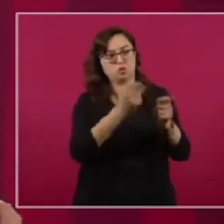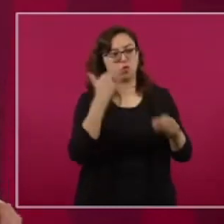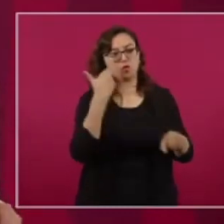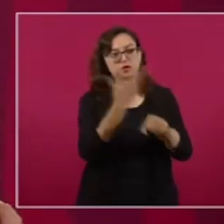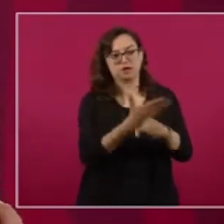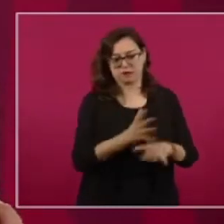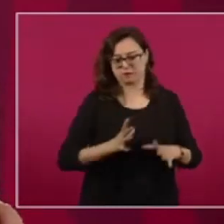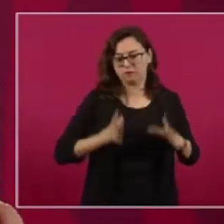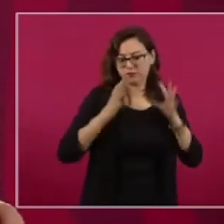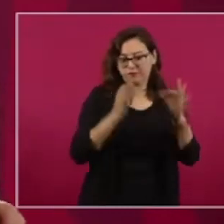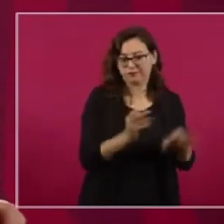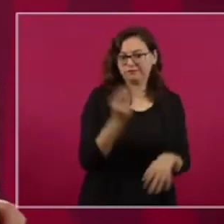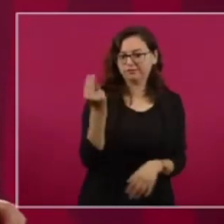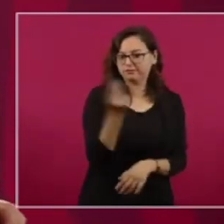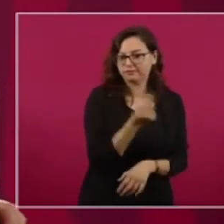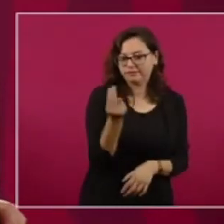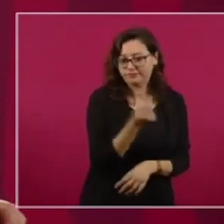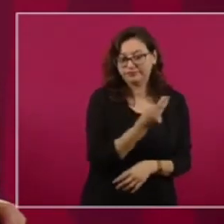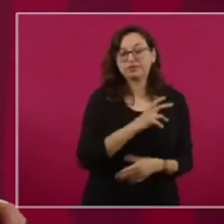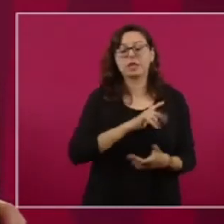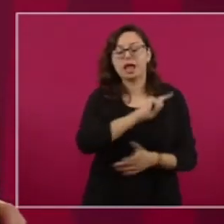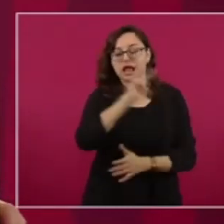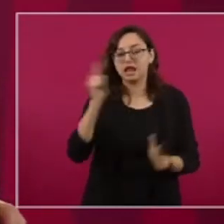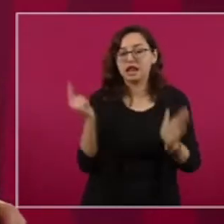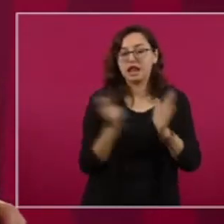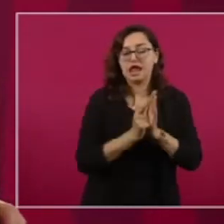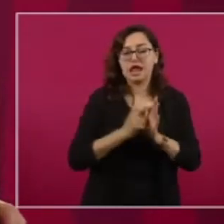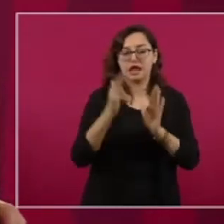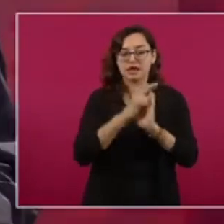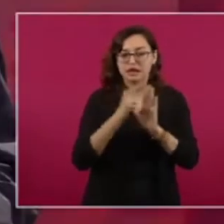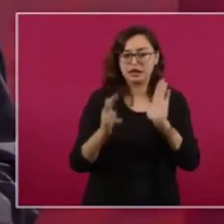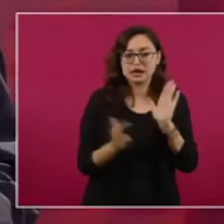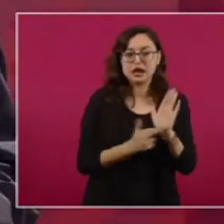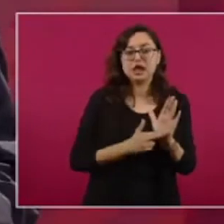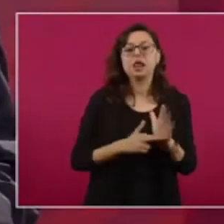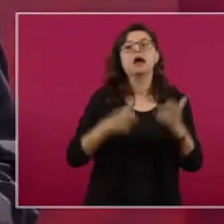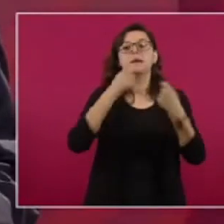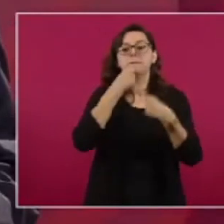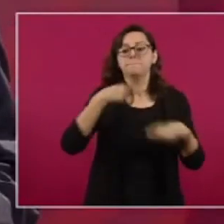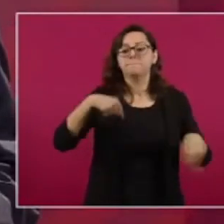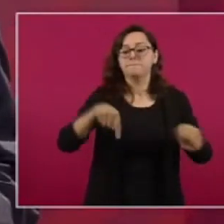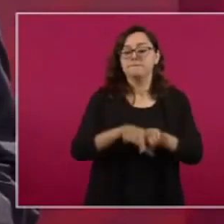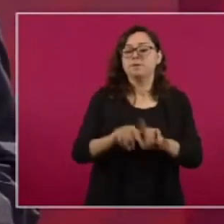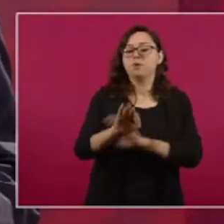ley reglamentaria, todo lo de Fonatur,